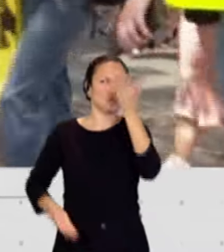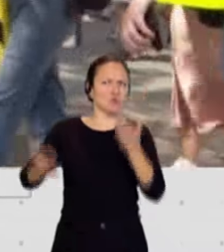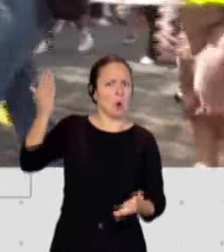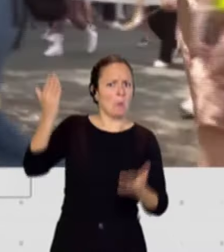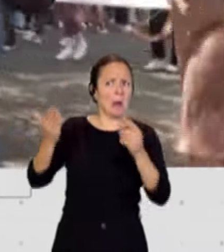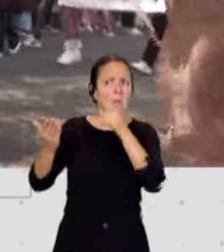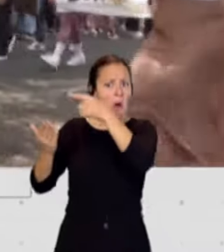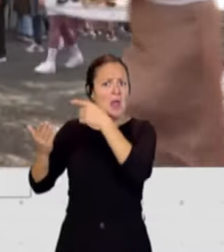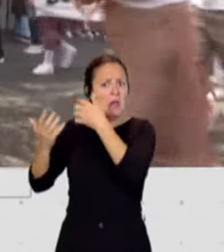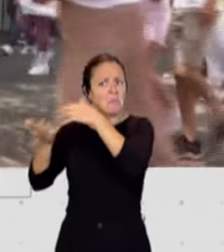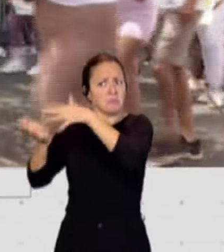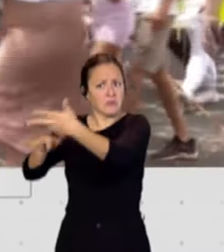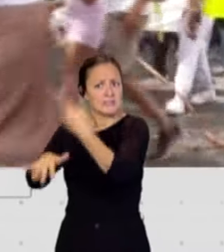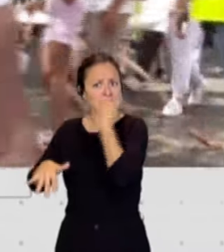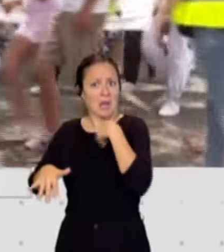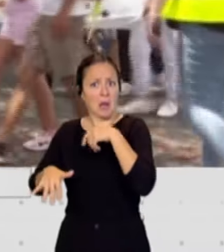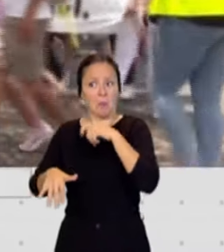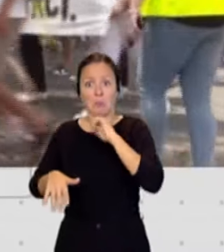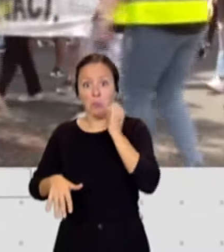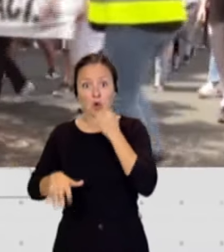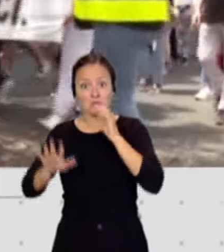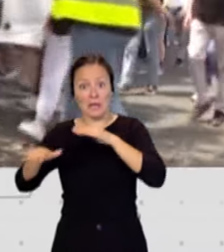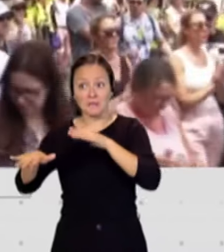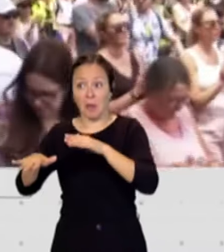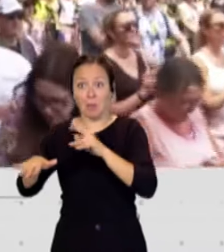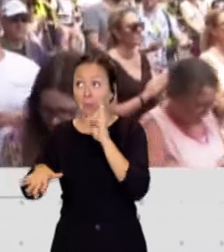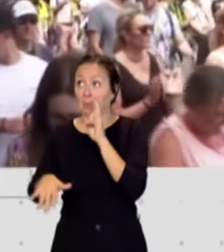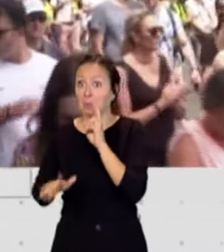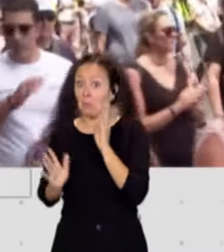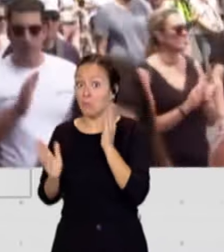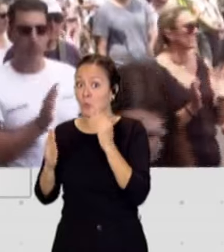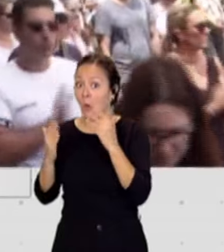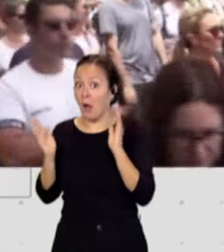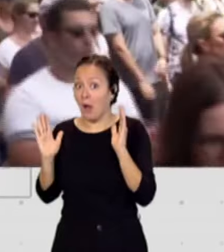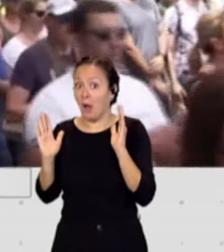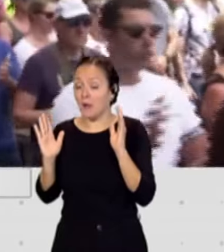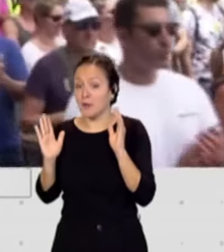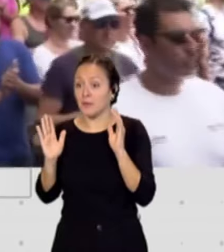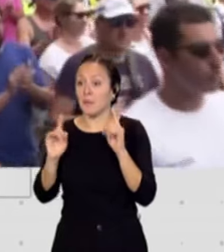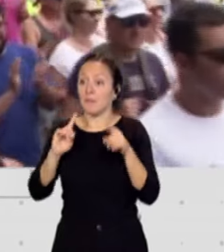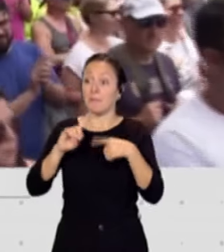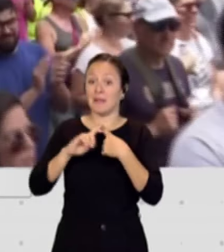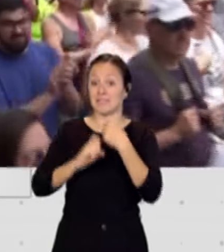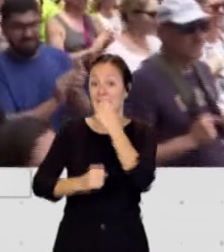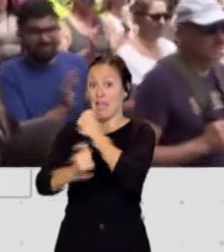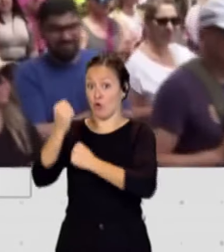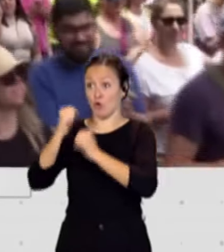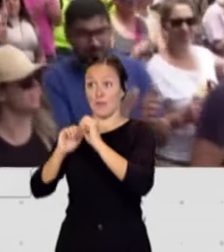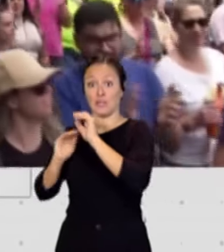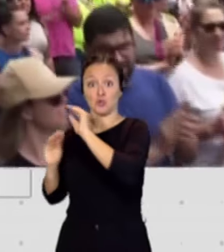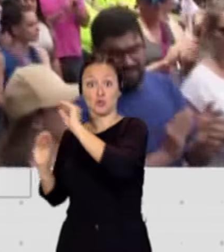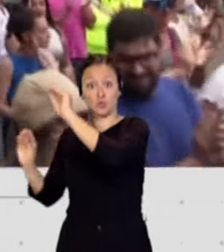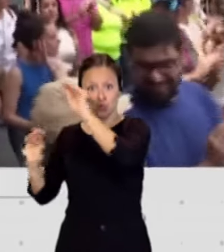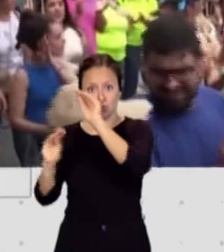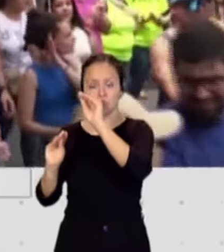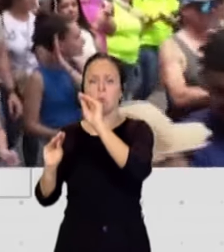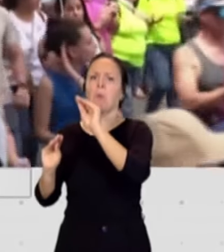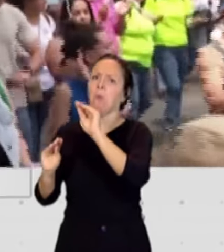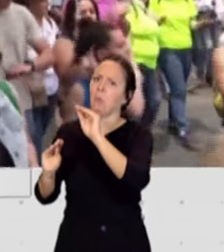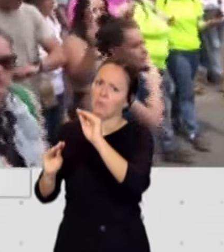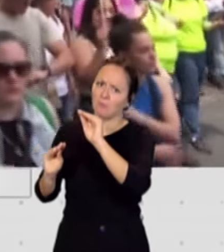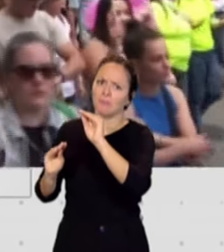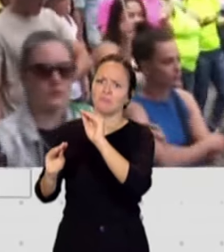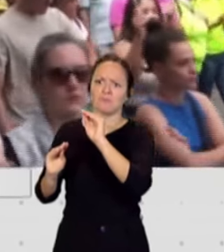protestado no se notan las protestas y las economías tienen una de esos países tienen una un rendimiento